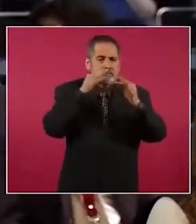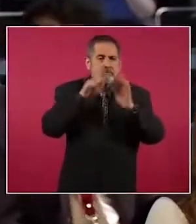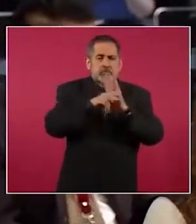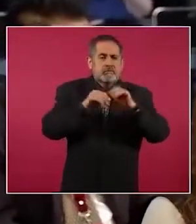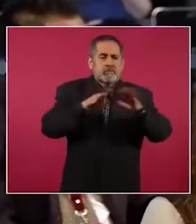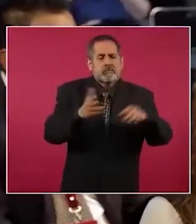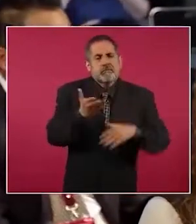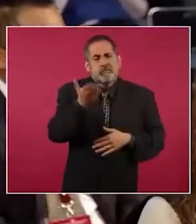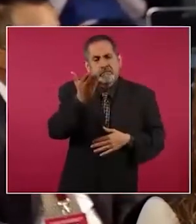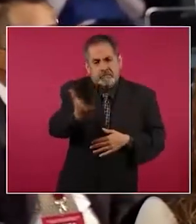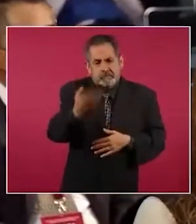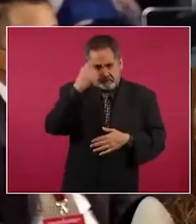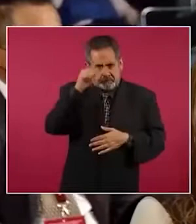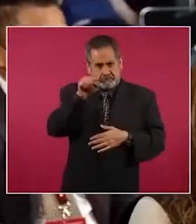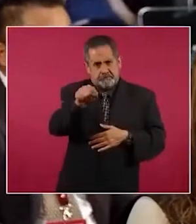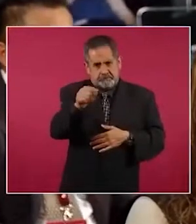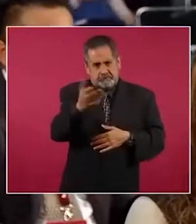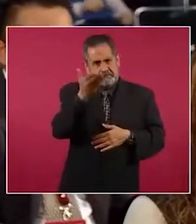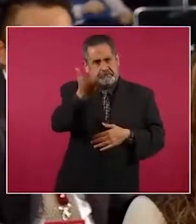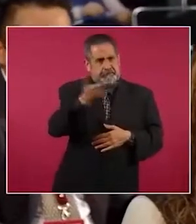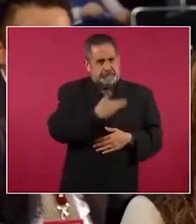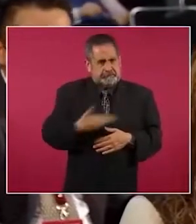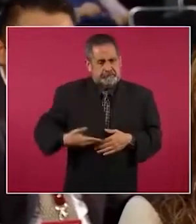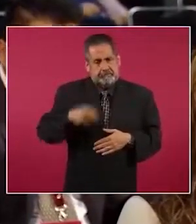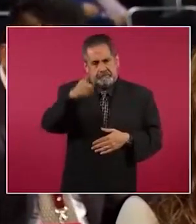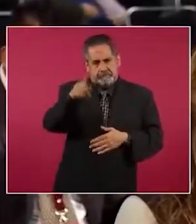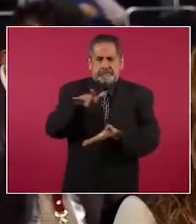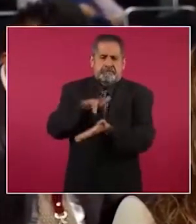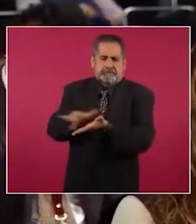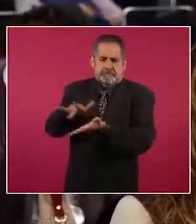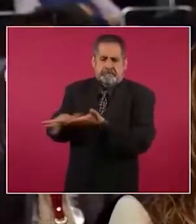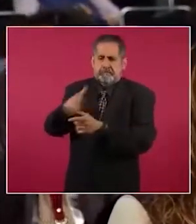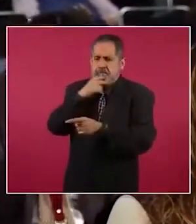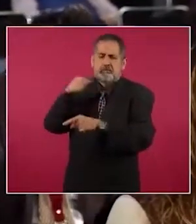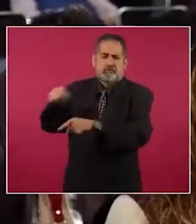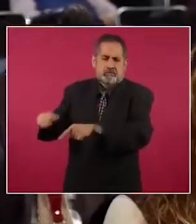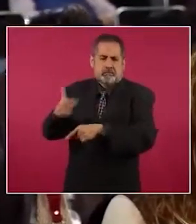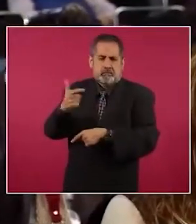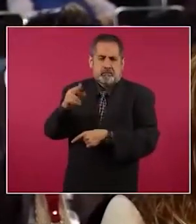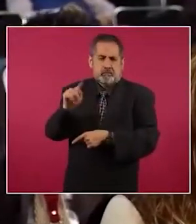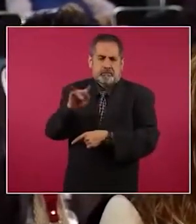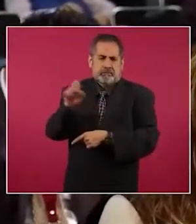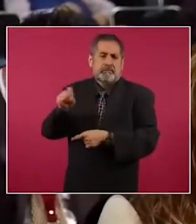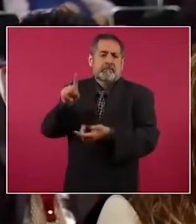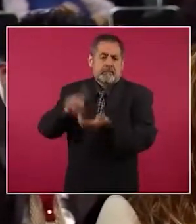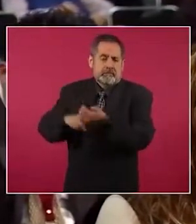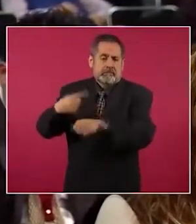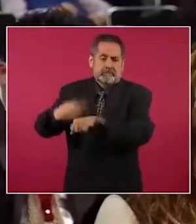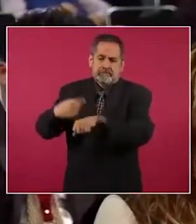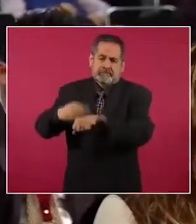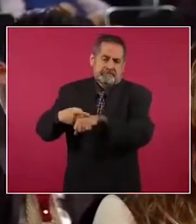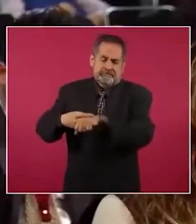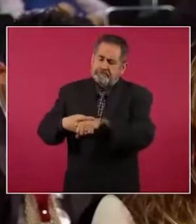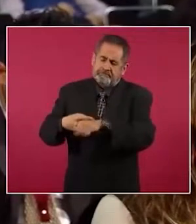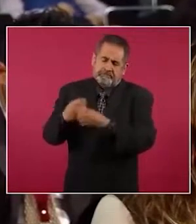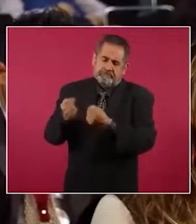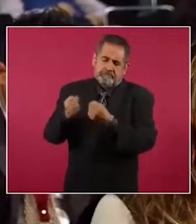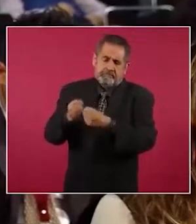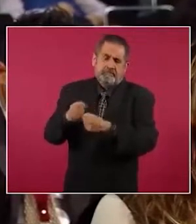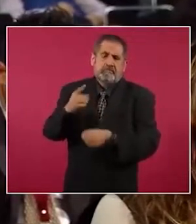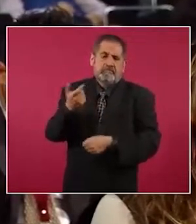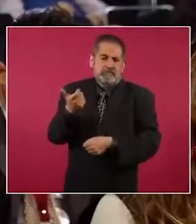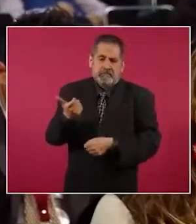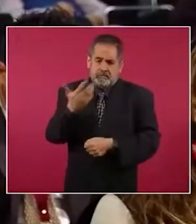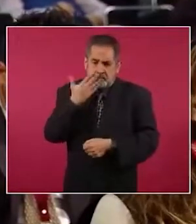donde le pide a usted que lo apoye porque está muy mal de salud y económicamente, preguntarle